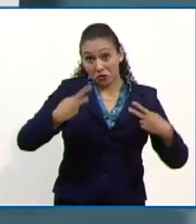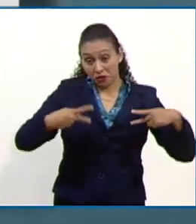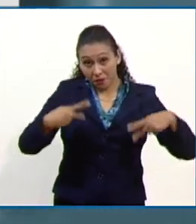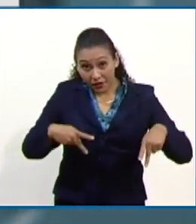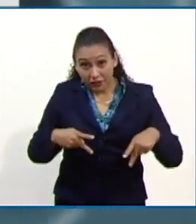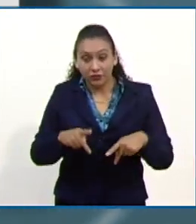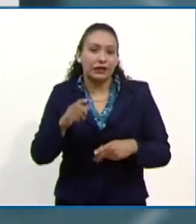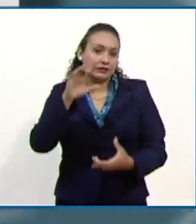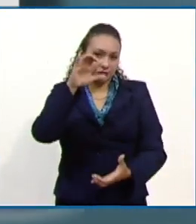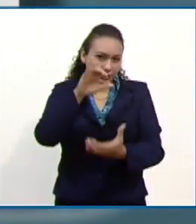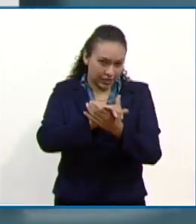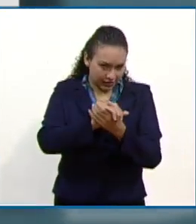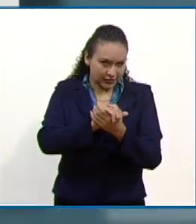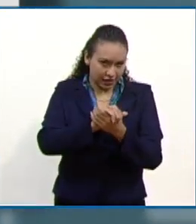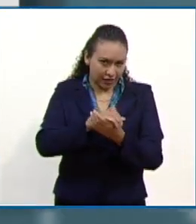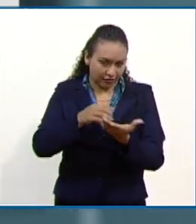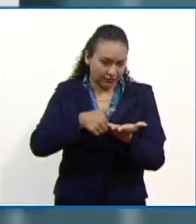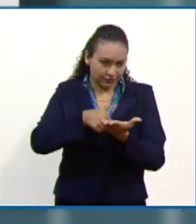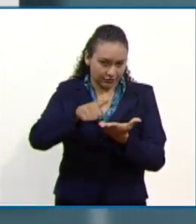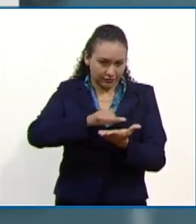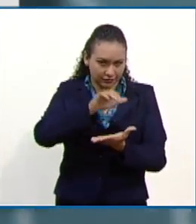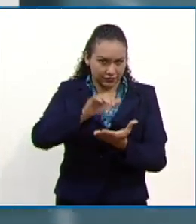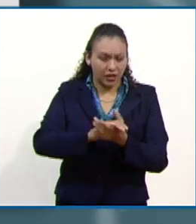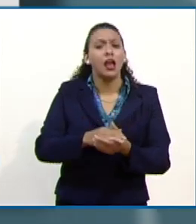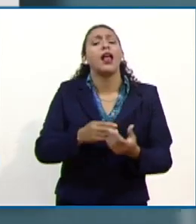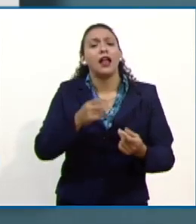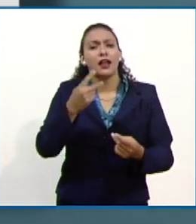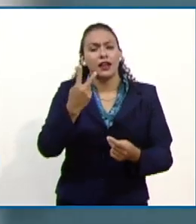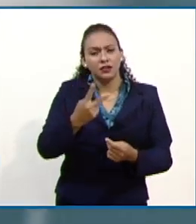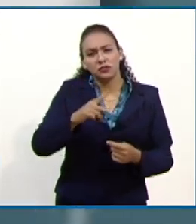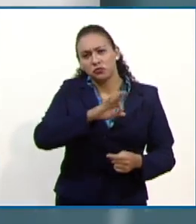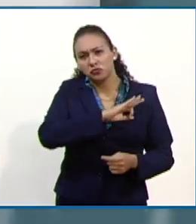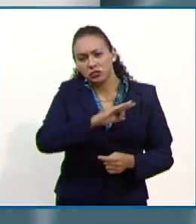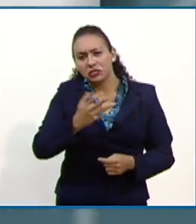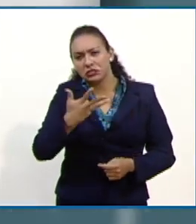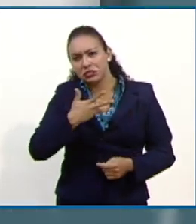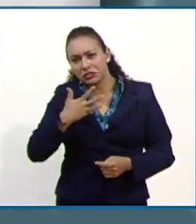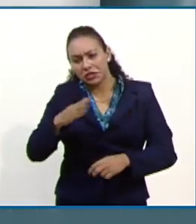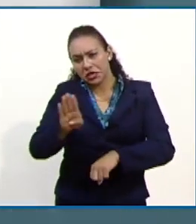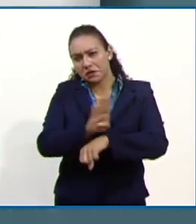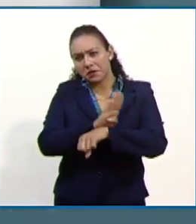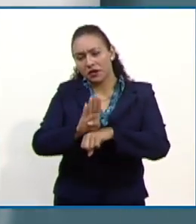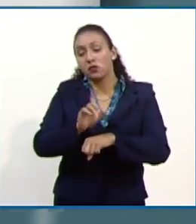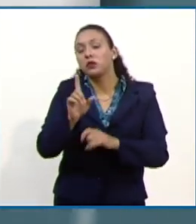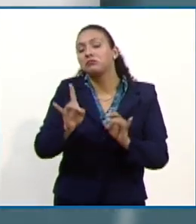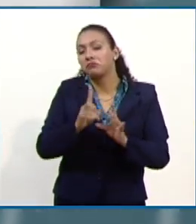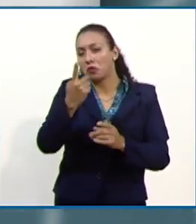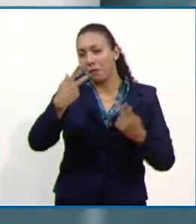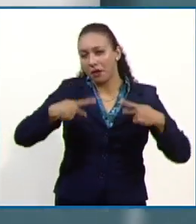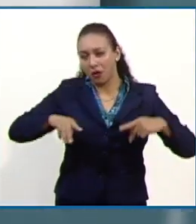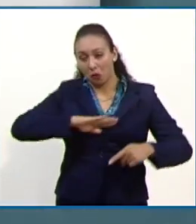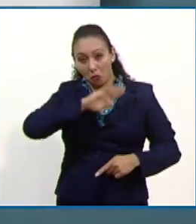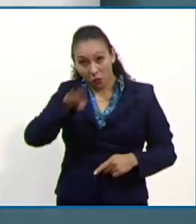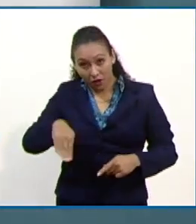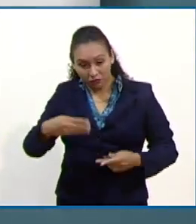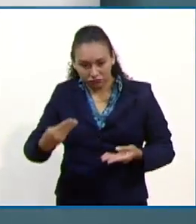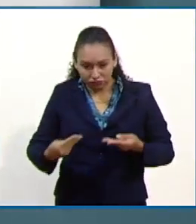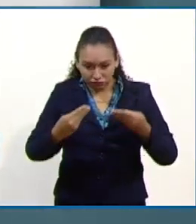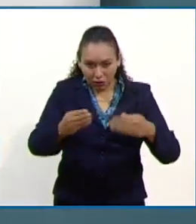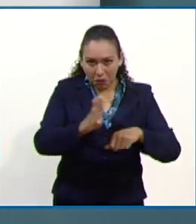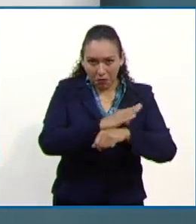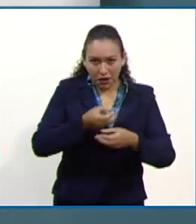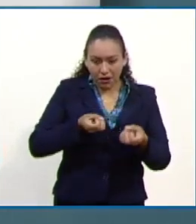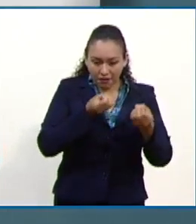de cónyuges tengan el carácter de beneficiarias de las prestaciones de un trabajador fallecido, aun cuando alguna de ellas no haya